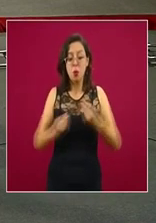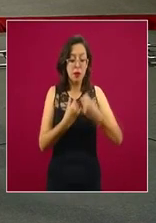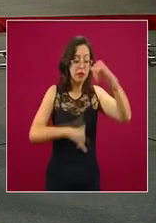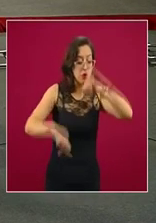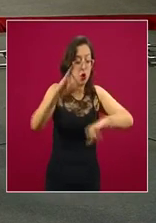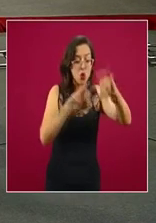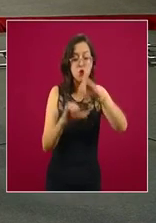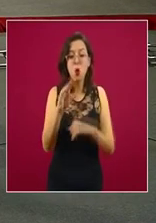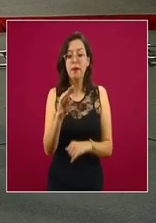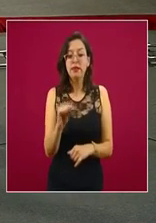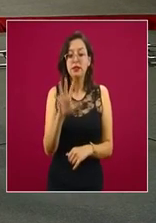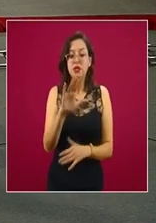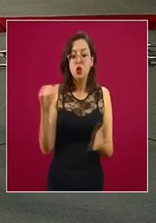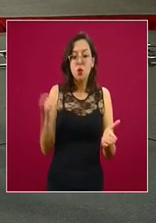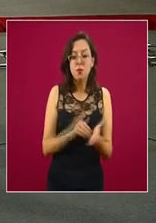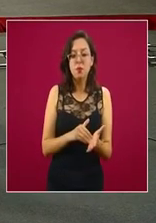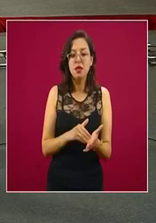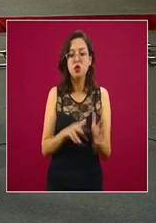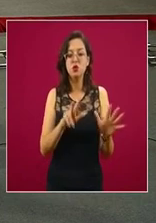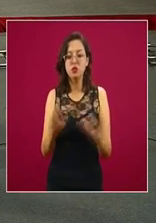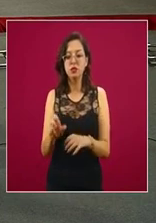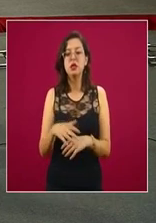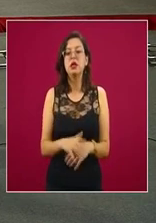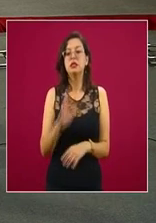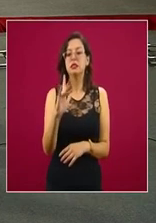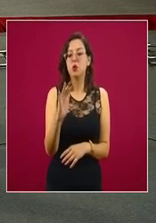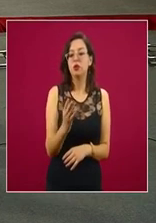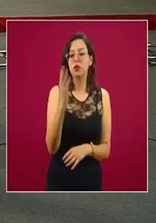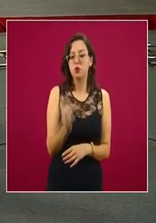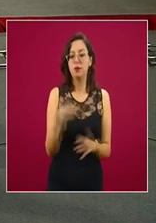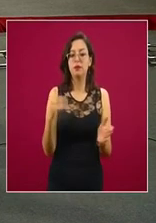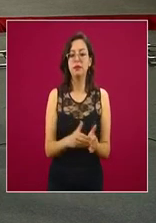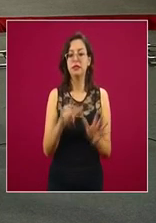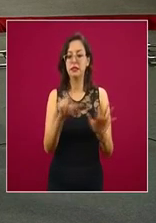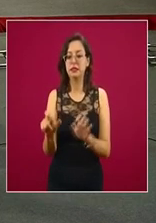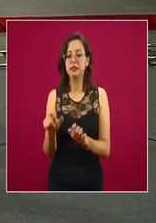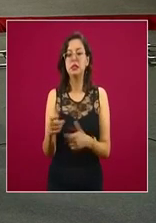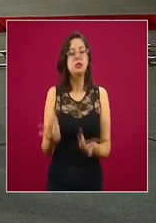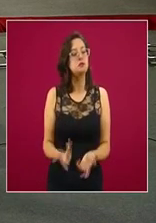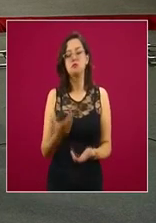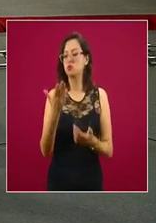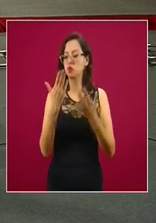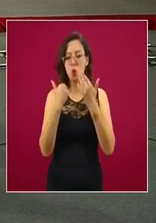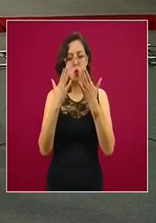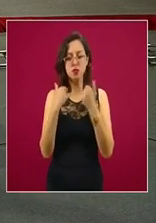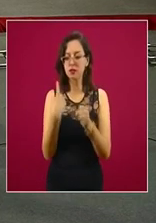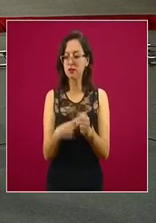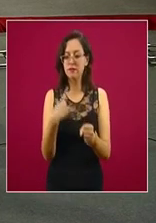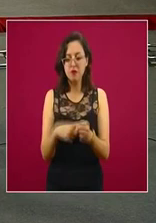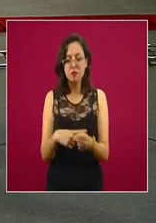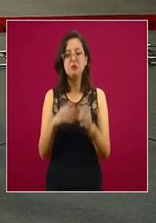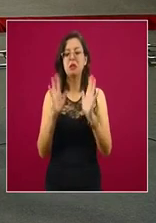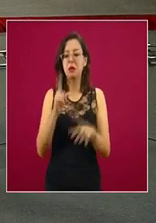95.839 personas, de las cuales 59.702 hasta el momento se han descartado una vez que se ha hecho la prueba de